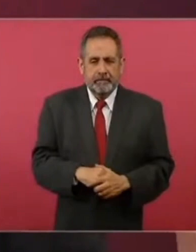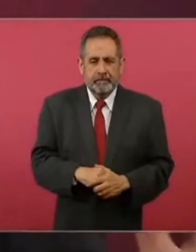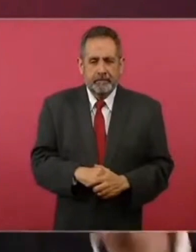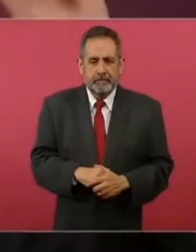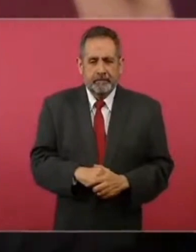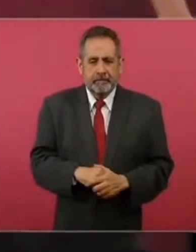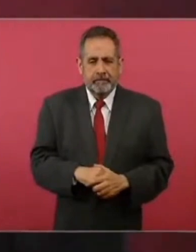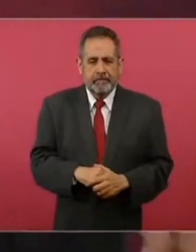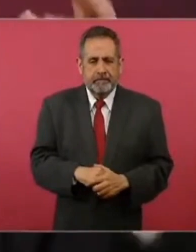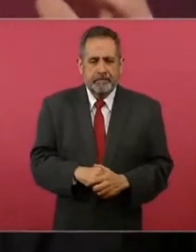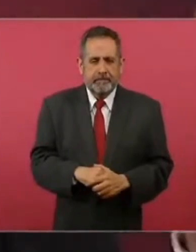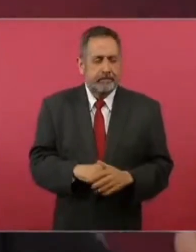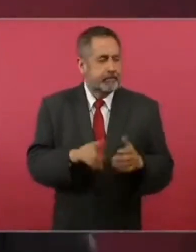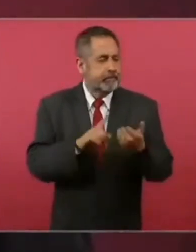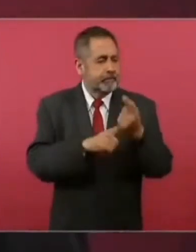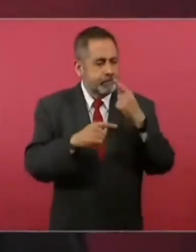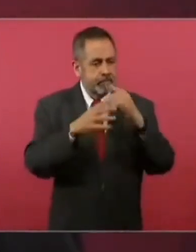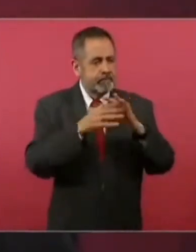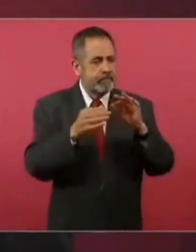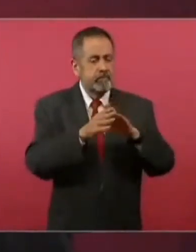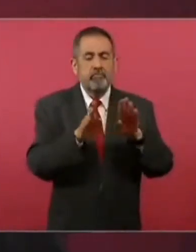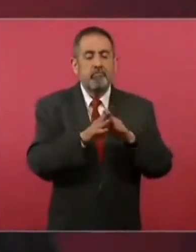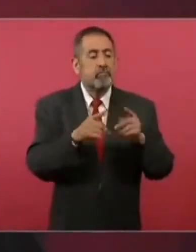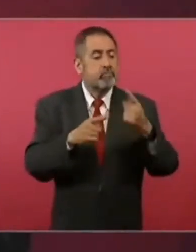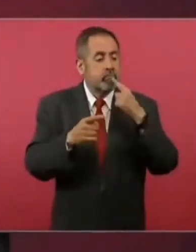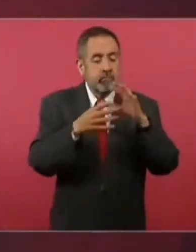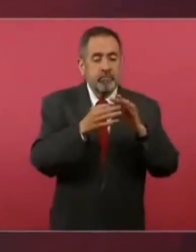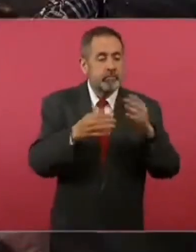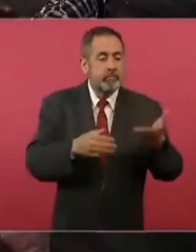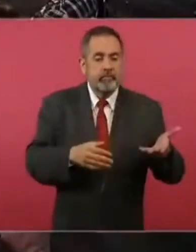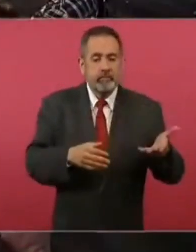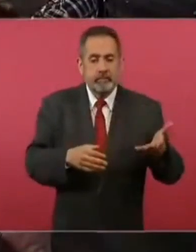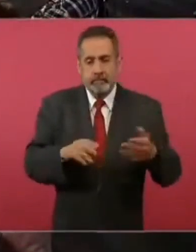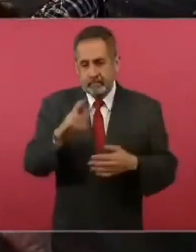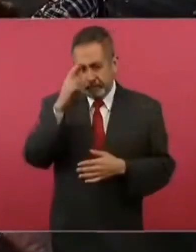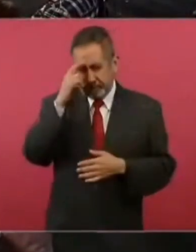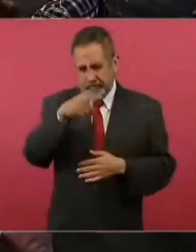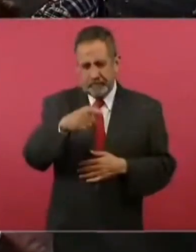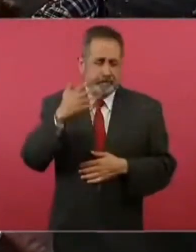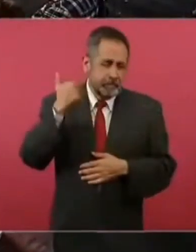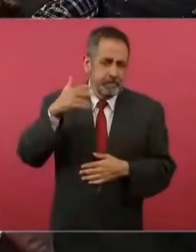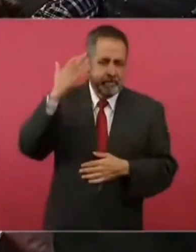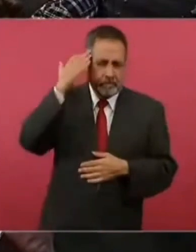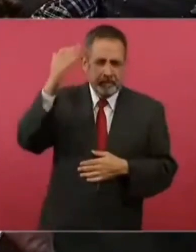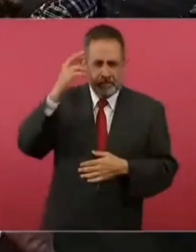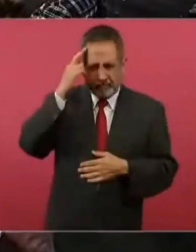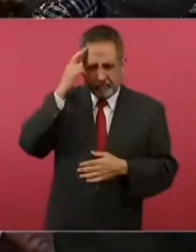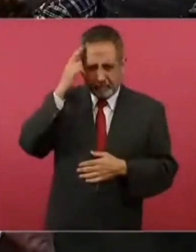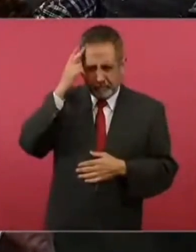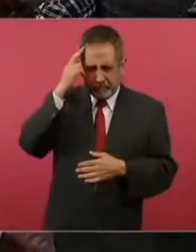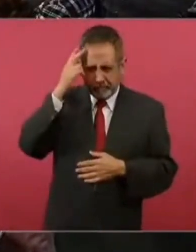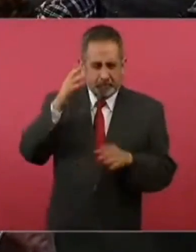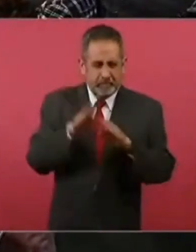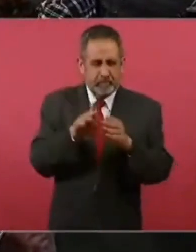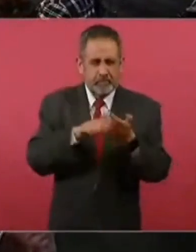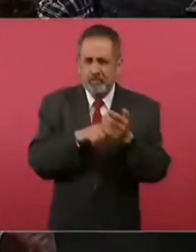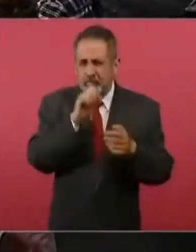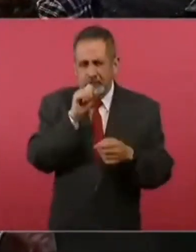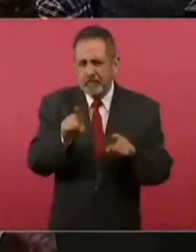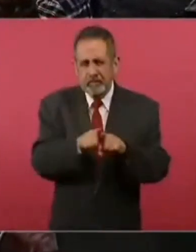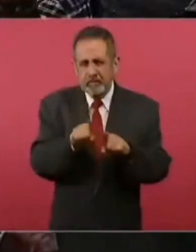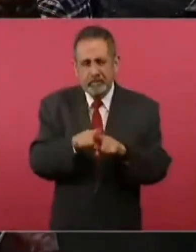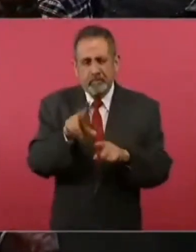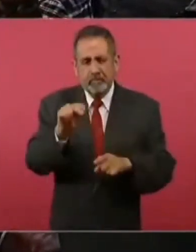Entonces es algo muy peculiar esa estructura. Acuérdense que cuando el porfiriato, pero no es exactamente lo mismo,